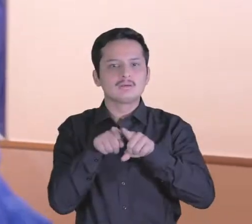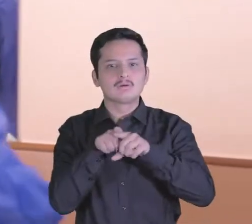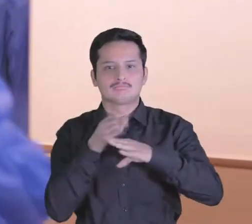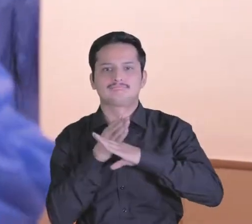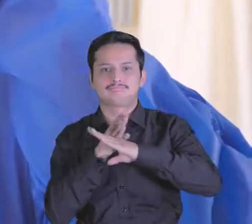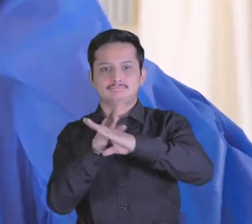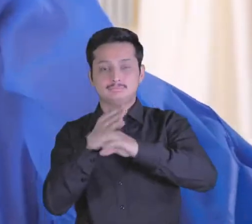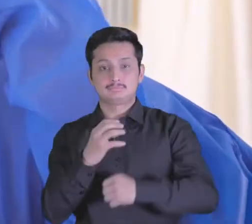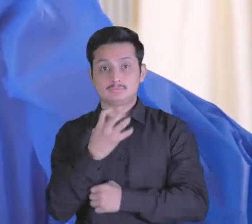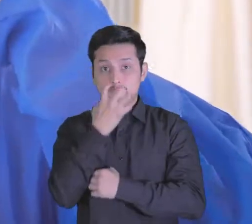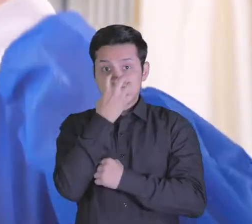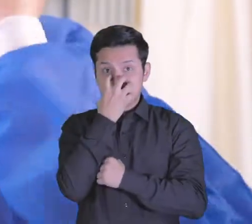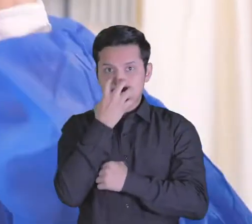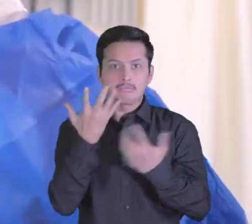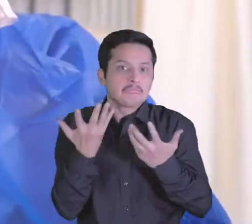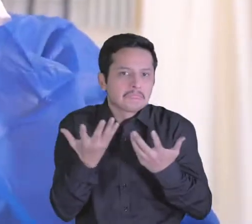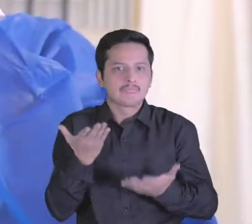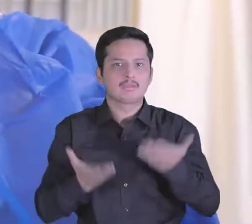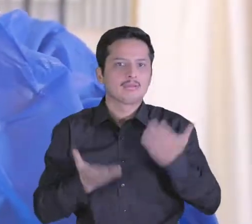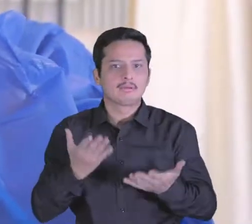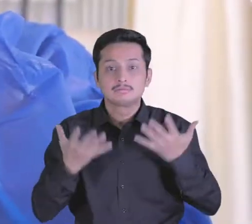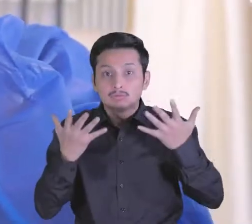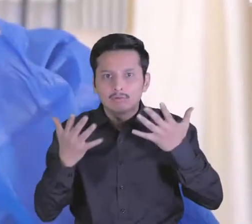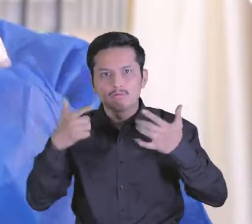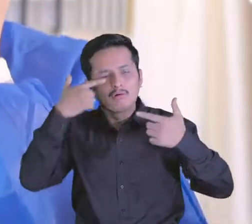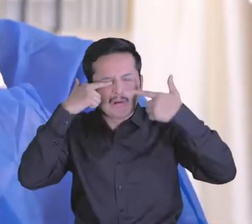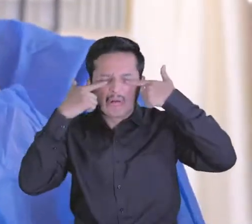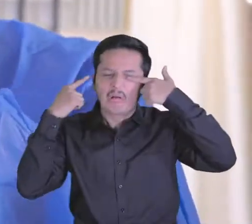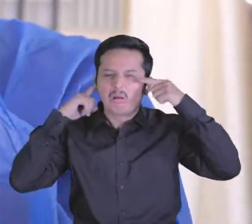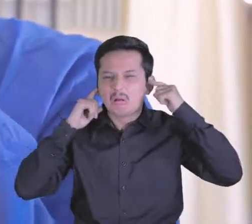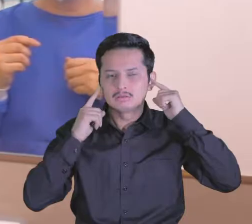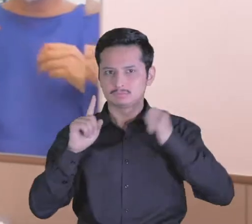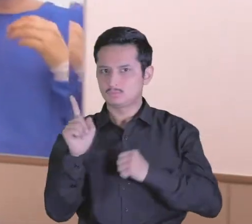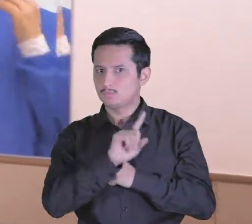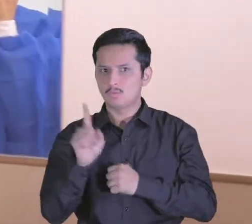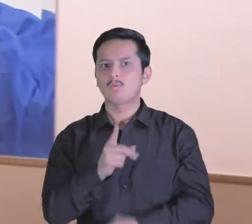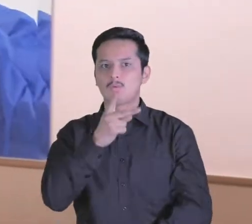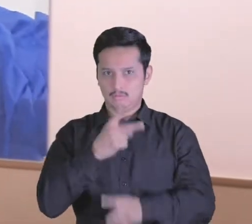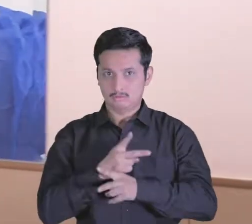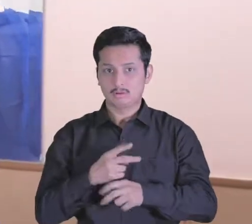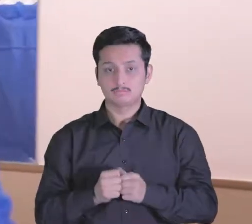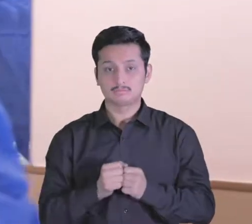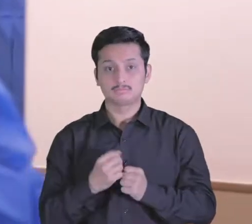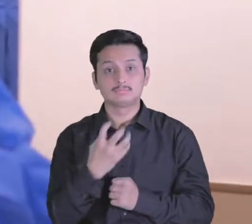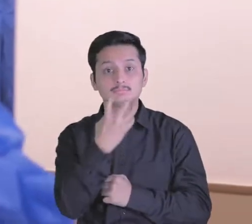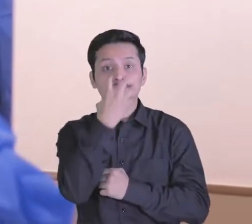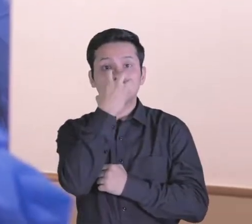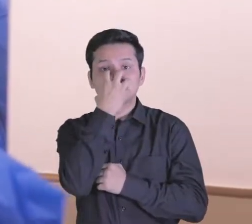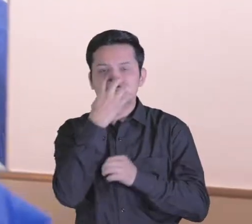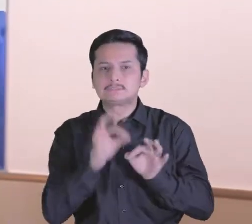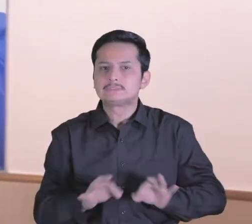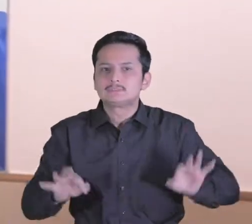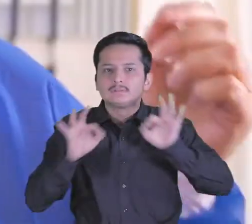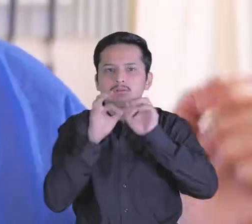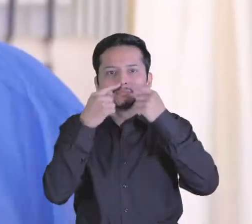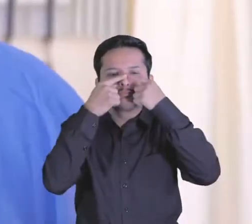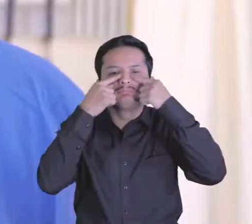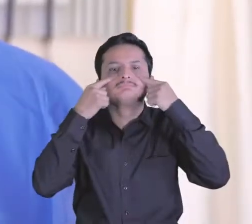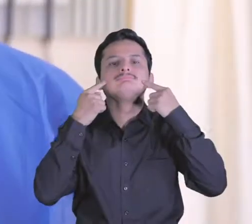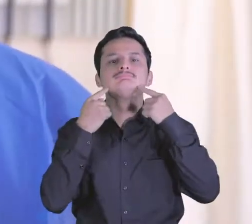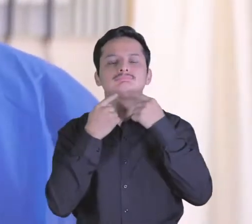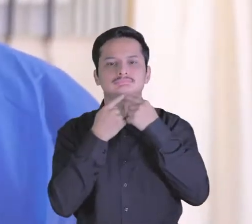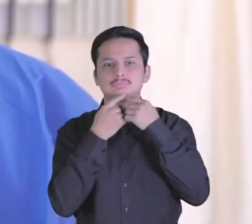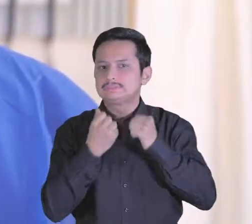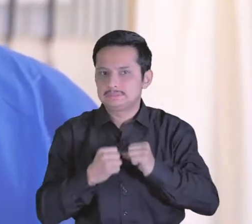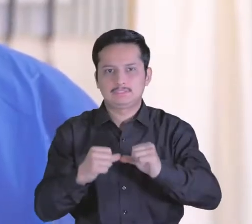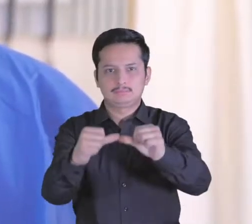La mascarilla es nuestro escudo. Mientras lo usamos, debemos evitar tocar nuestro rostro, oídos y ojos. Recuerda que la mascarilla debe cubrir